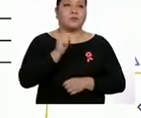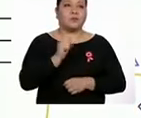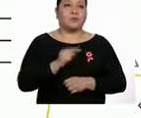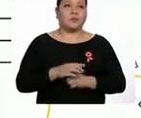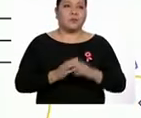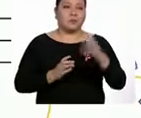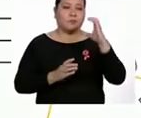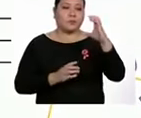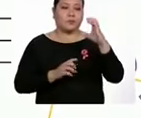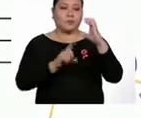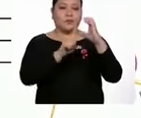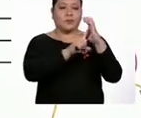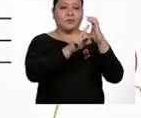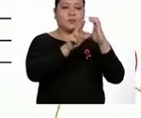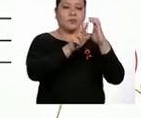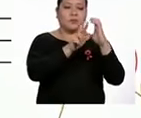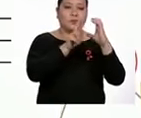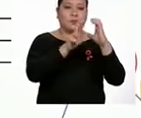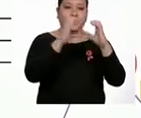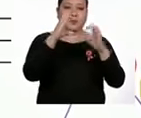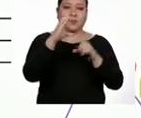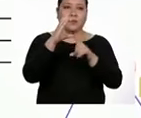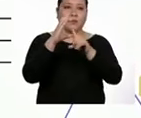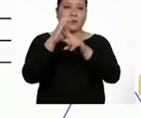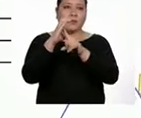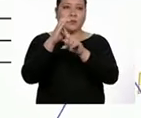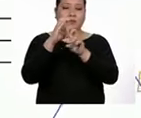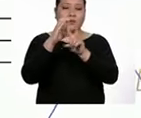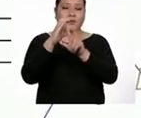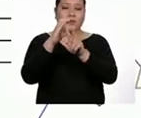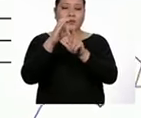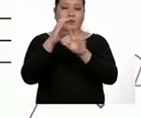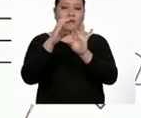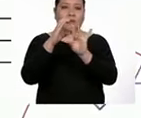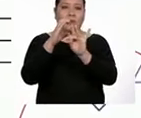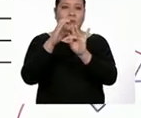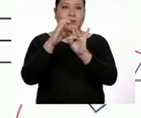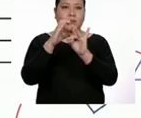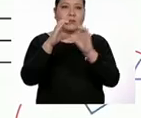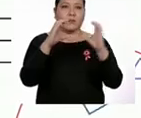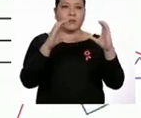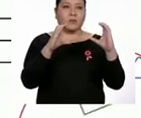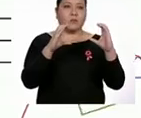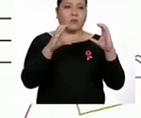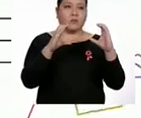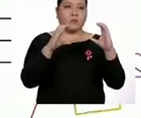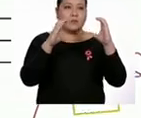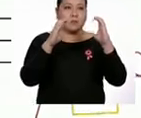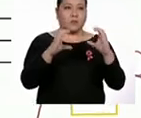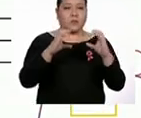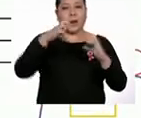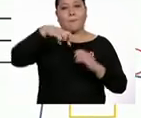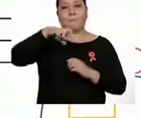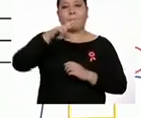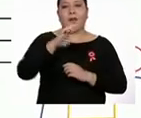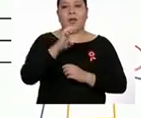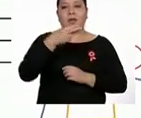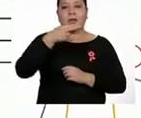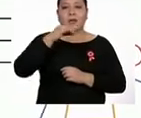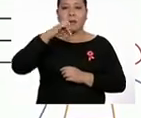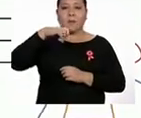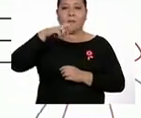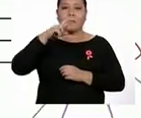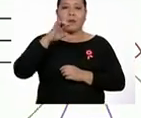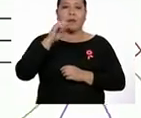sistólica tiene como extremos 133 y 138. O sea, está en prehipertensión.